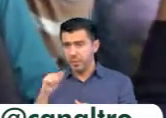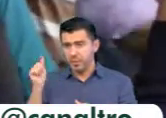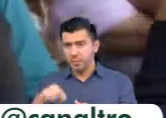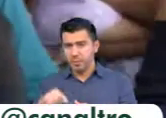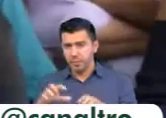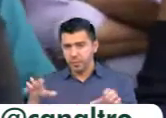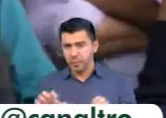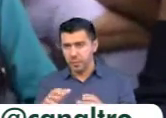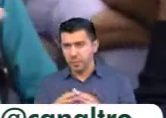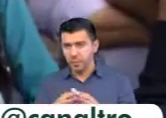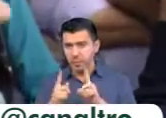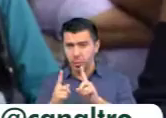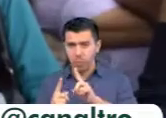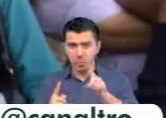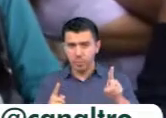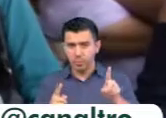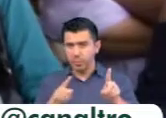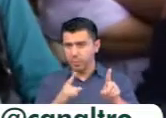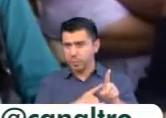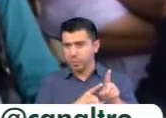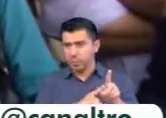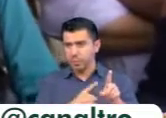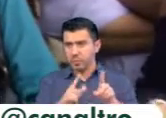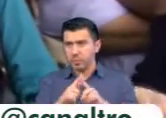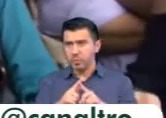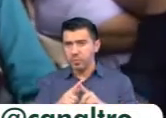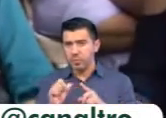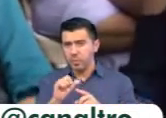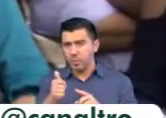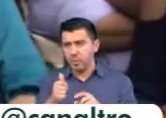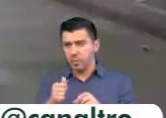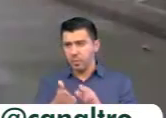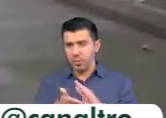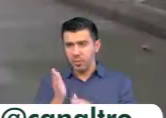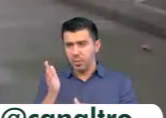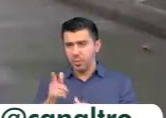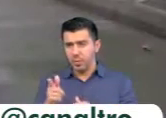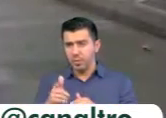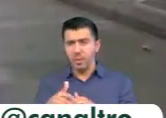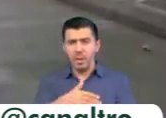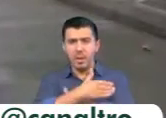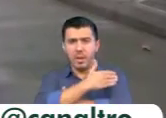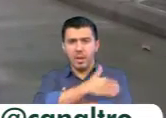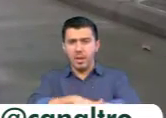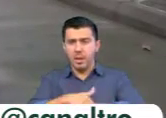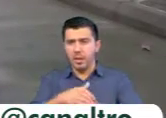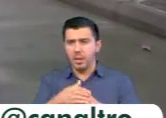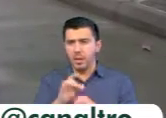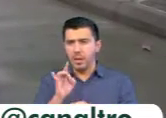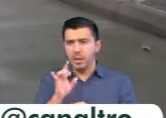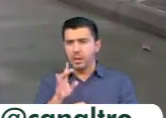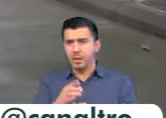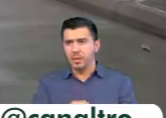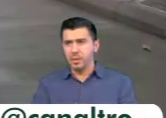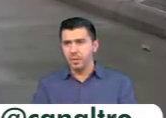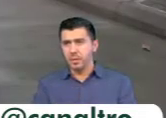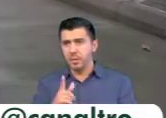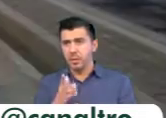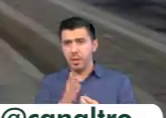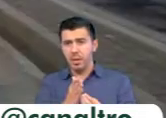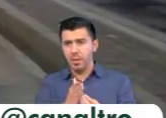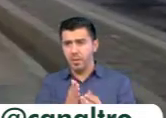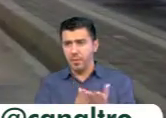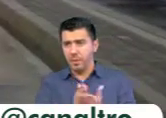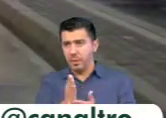universidad y el que va hacia la carrera 15 otros ejes que quedan disponibles son la avenida quebrada seca que